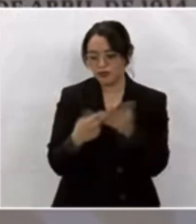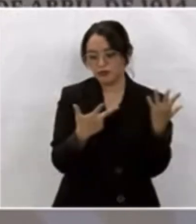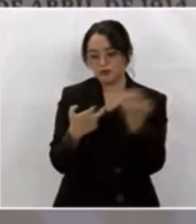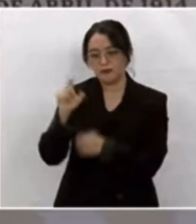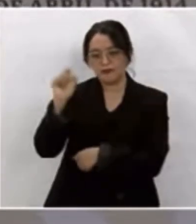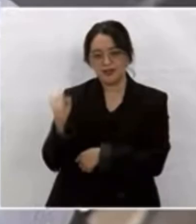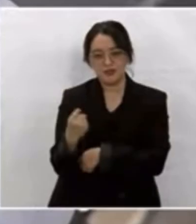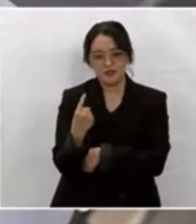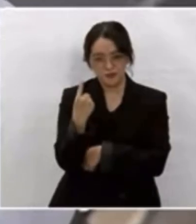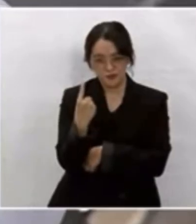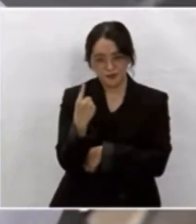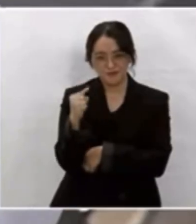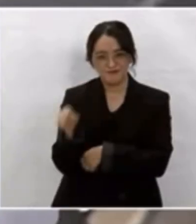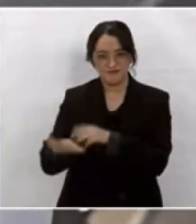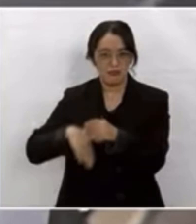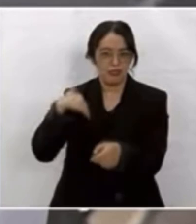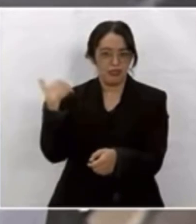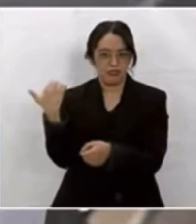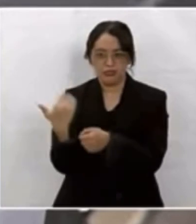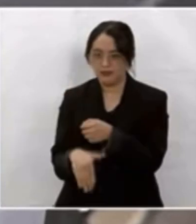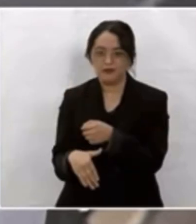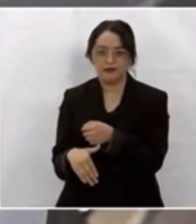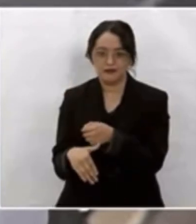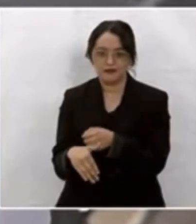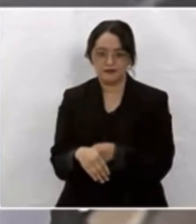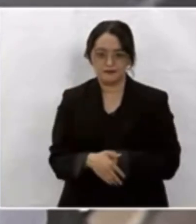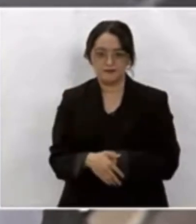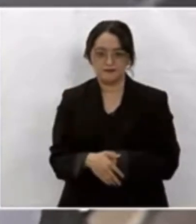1821 y